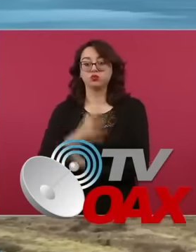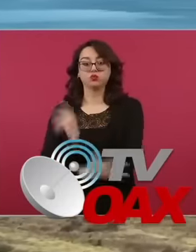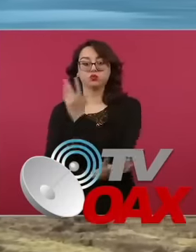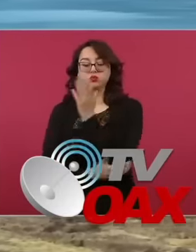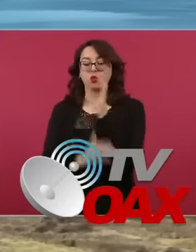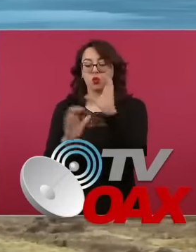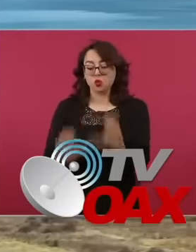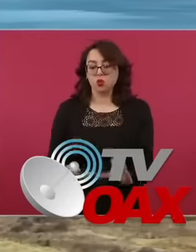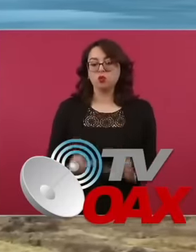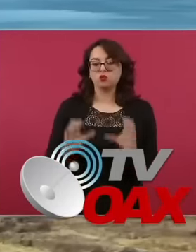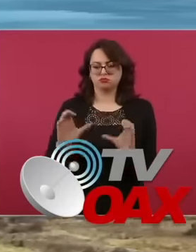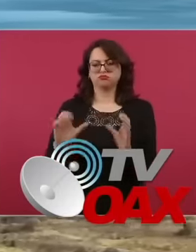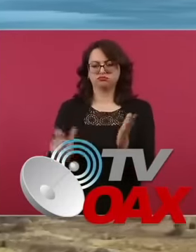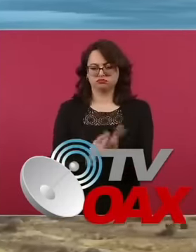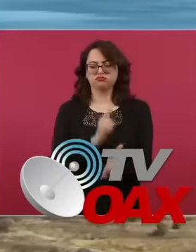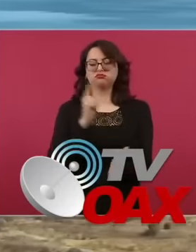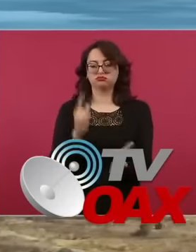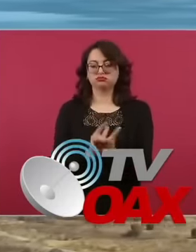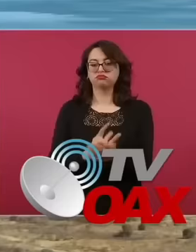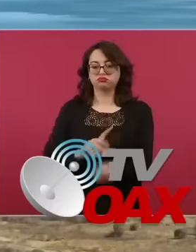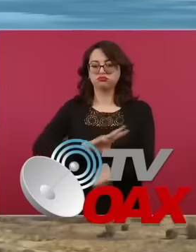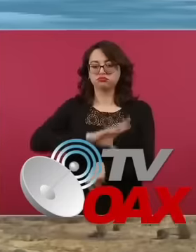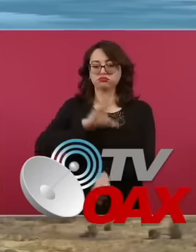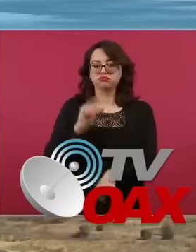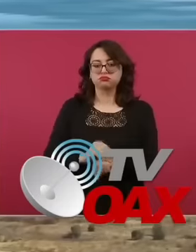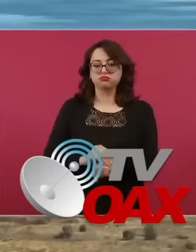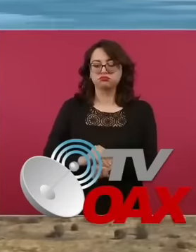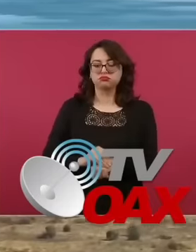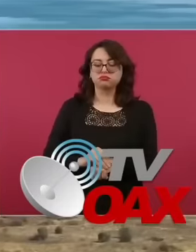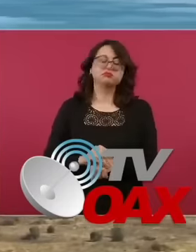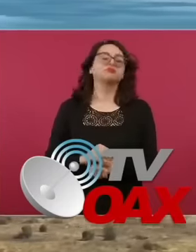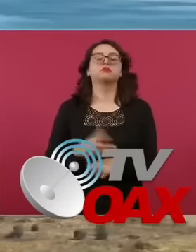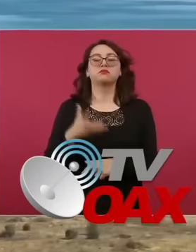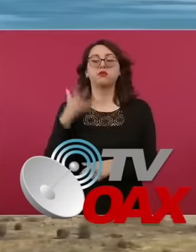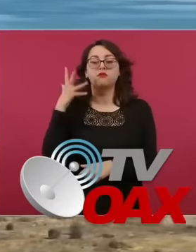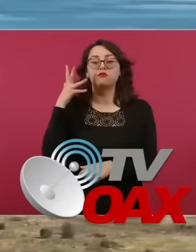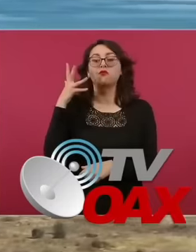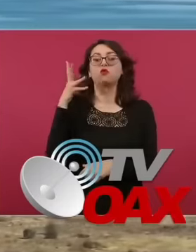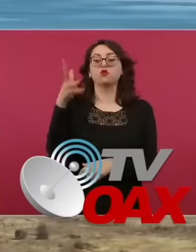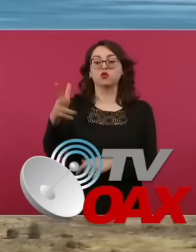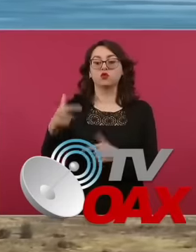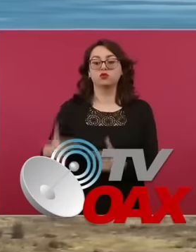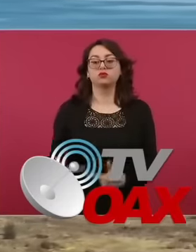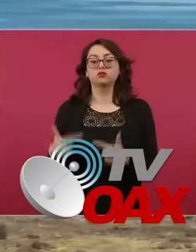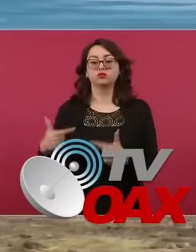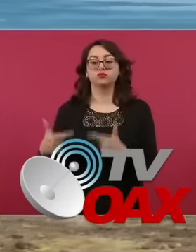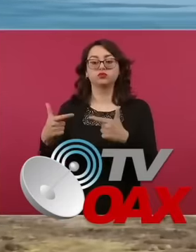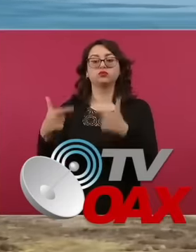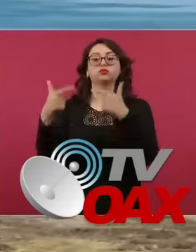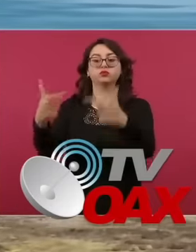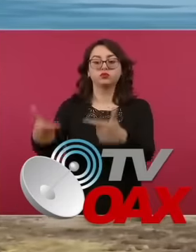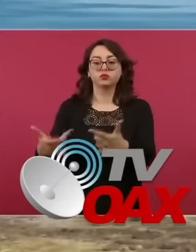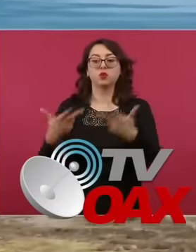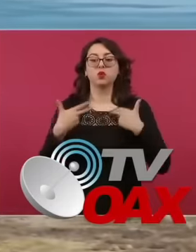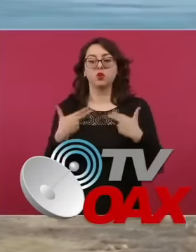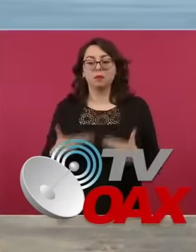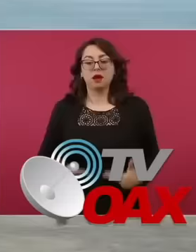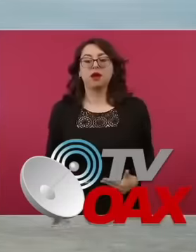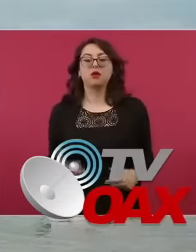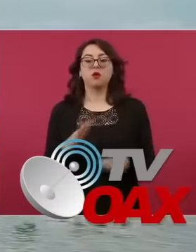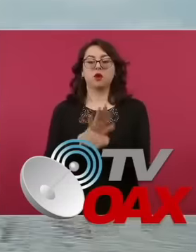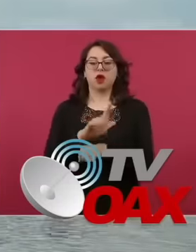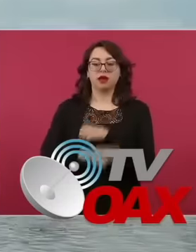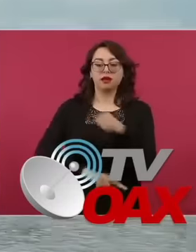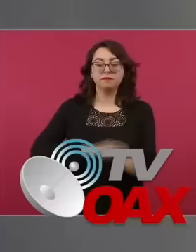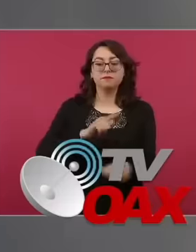jurídica y garantiza un mejor futuro para a todos los que lo habitamos humanos aves